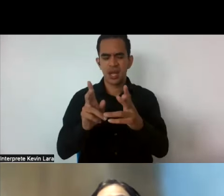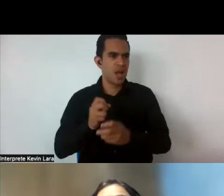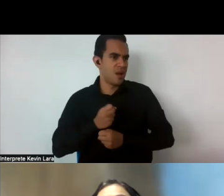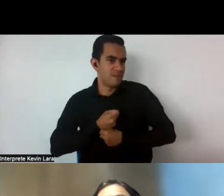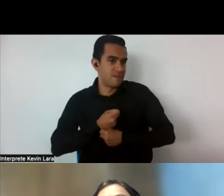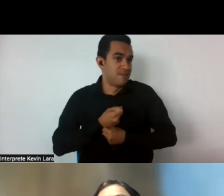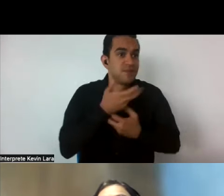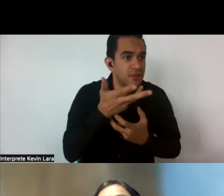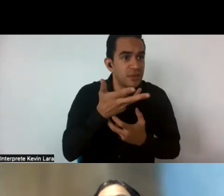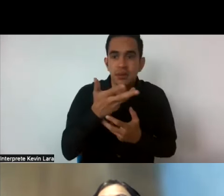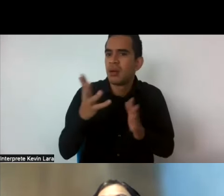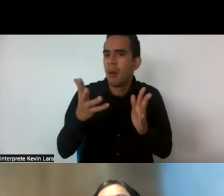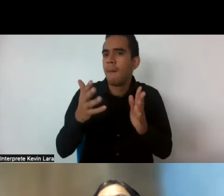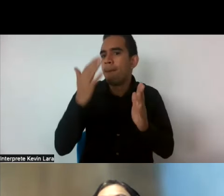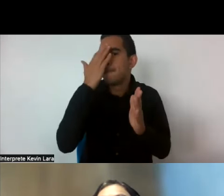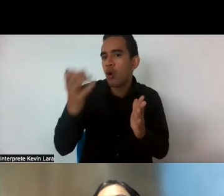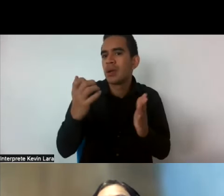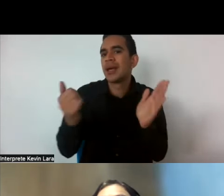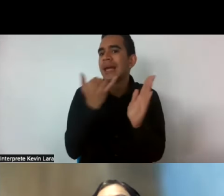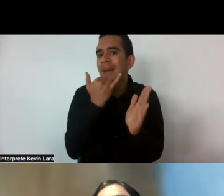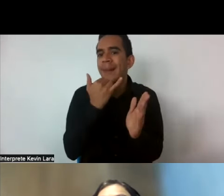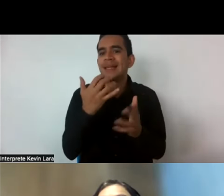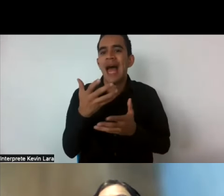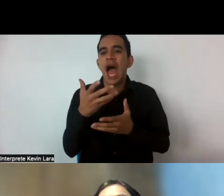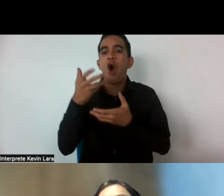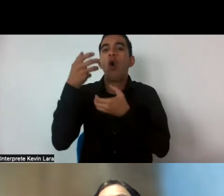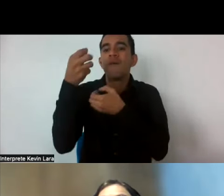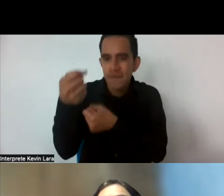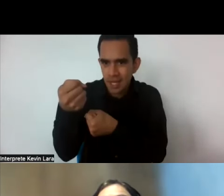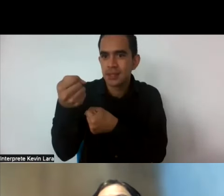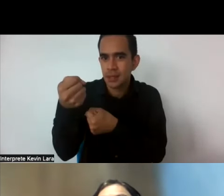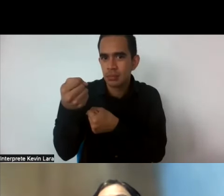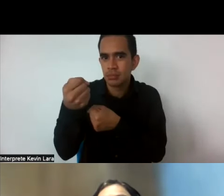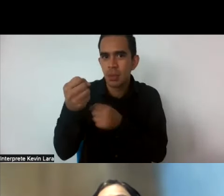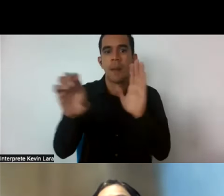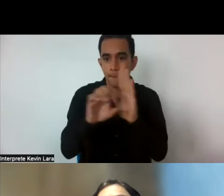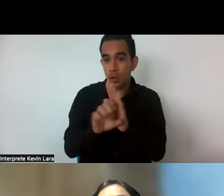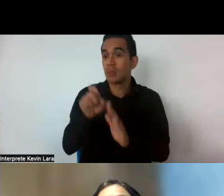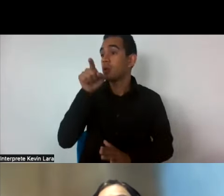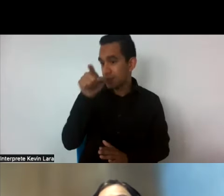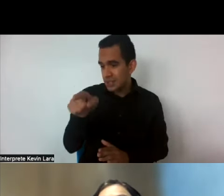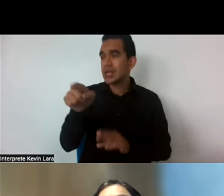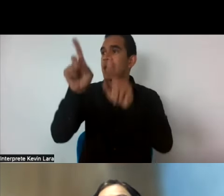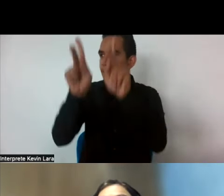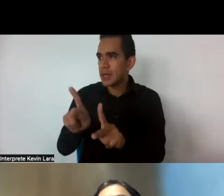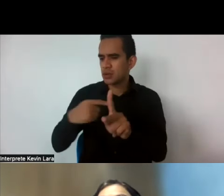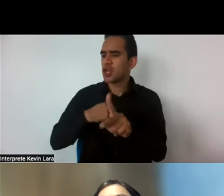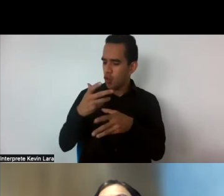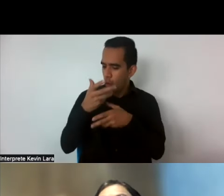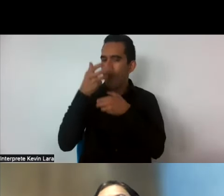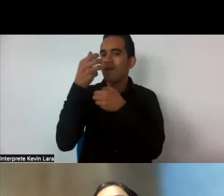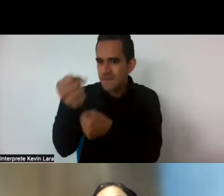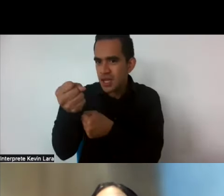confianza. Entonces creo que sí lo decimos, pero a las personas que nosotros sí tenemos confianza de